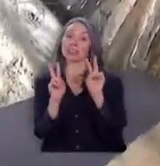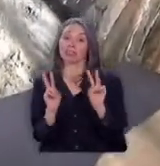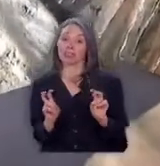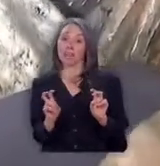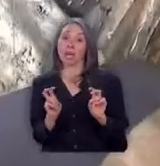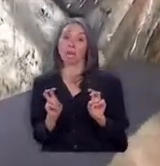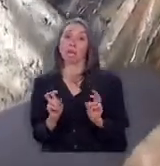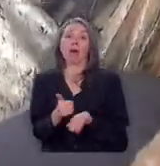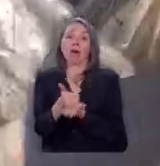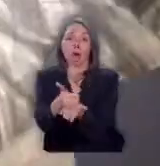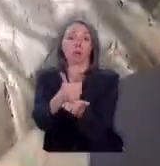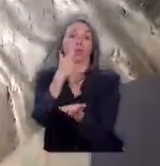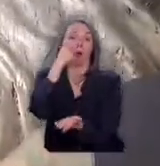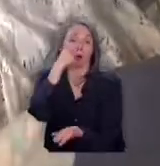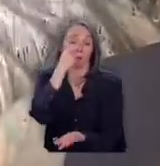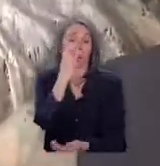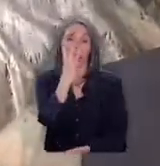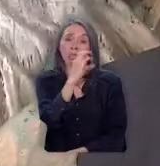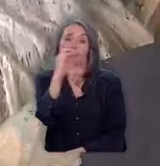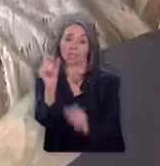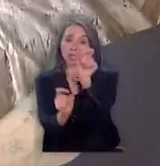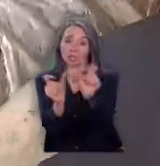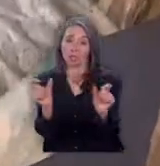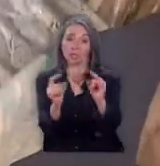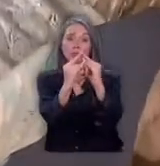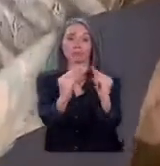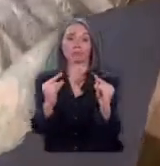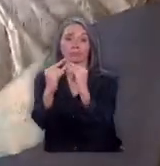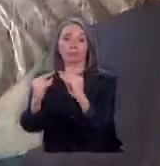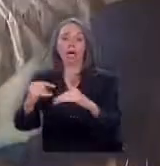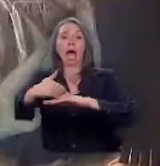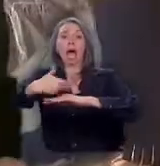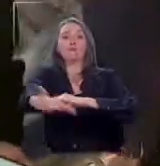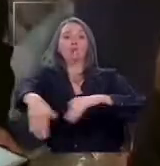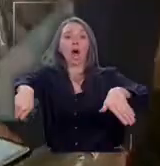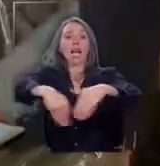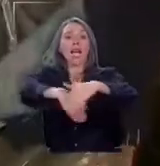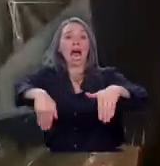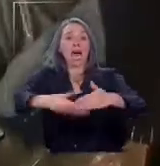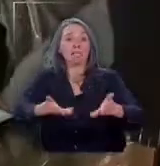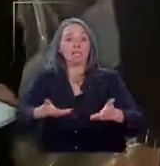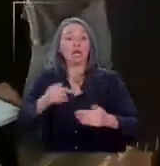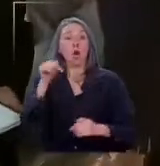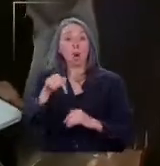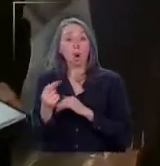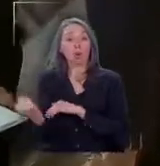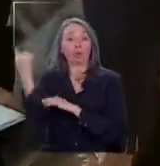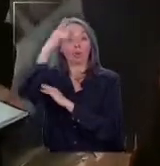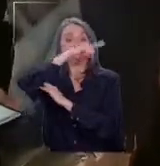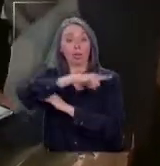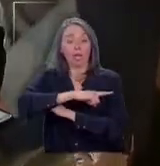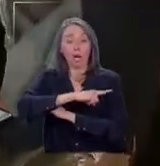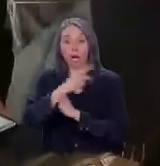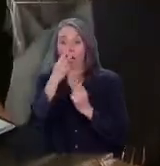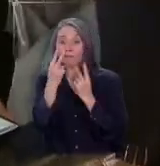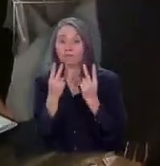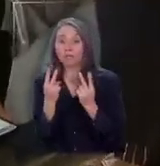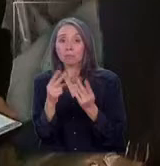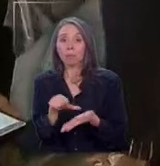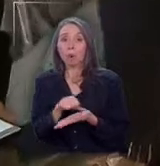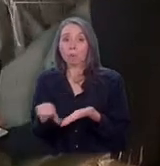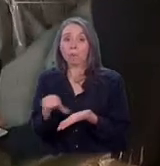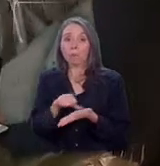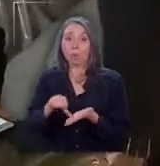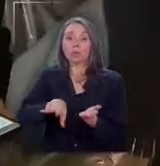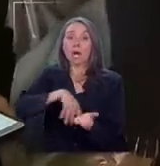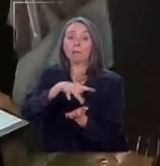allí humanitario son cerca de 300 personas que están acampando en la calle sin embargo durante esta jornada vimos cóm se pasaban multas por